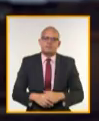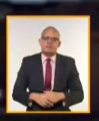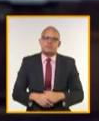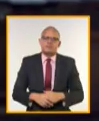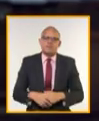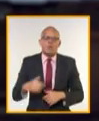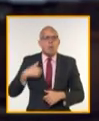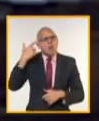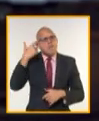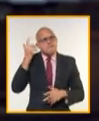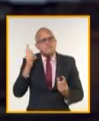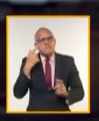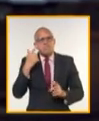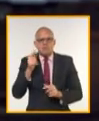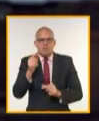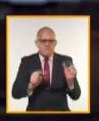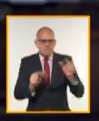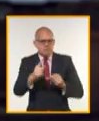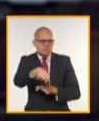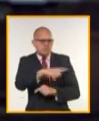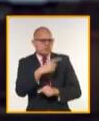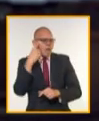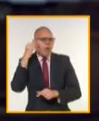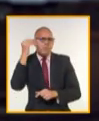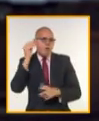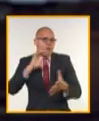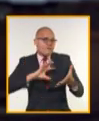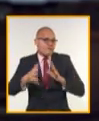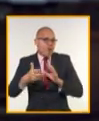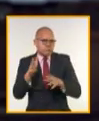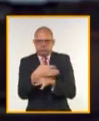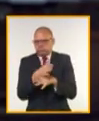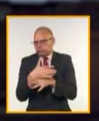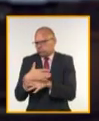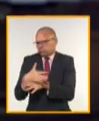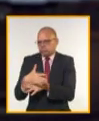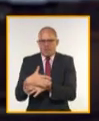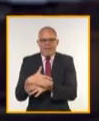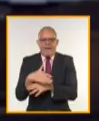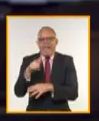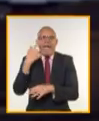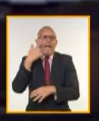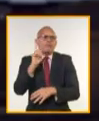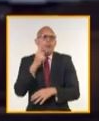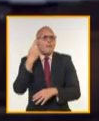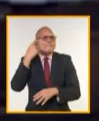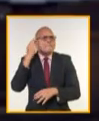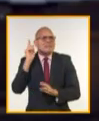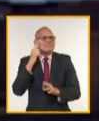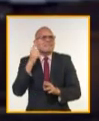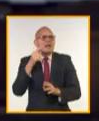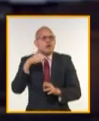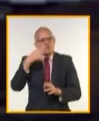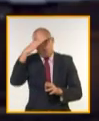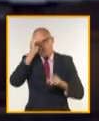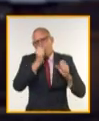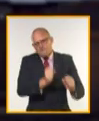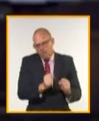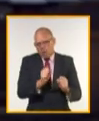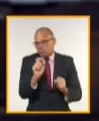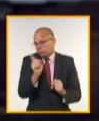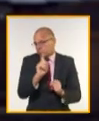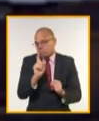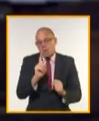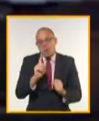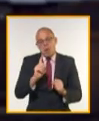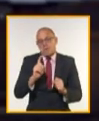versátiles a poder aprovechar cualquier tipo de momento. No creo que tuvieran nunca un proyecto de quedarse definitivamente. De hecho, pocas